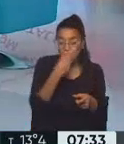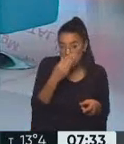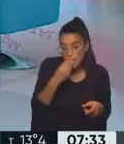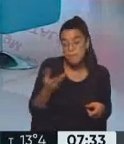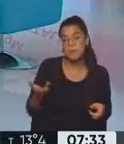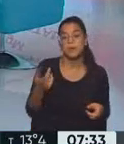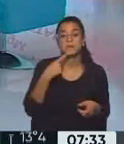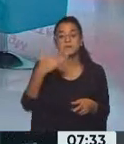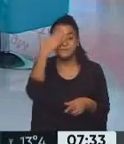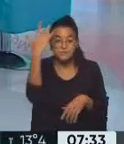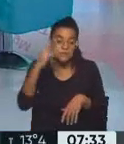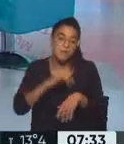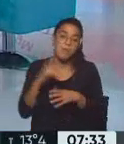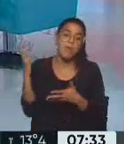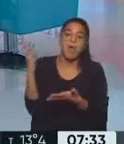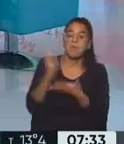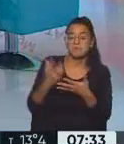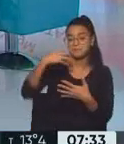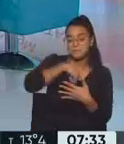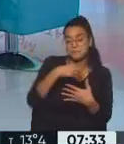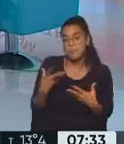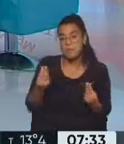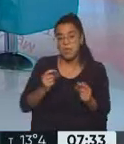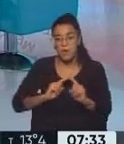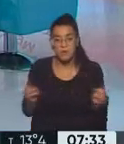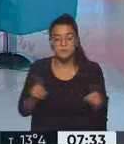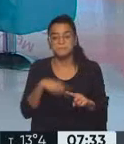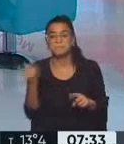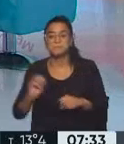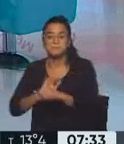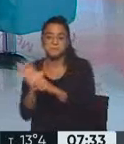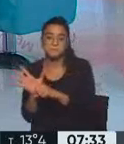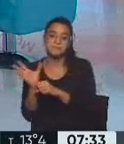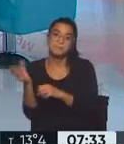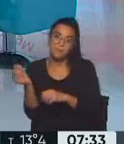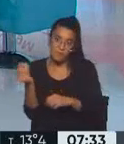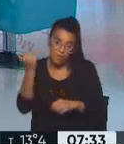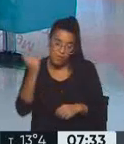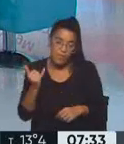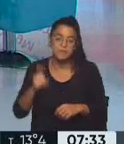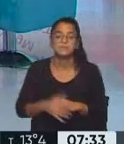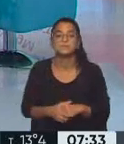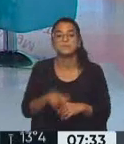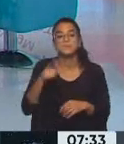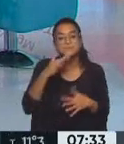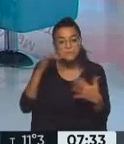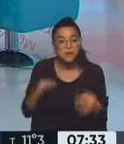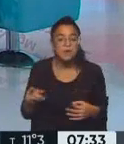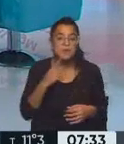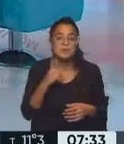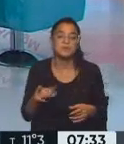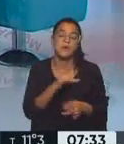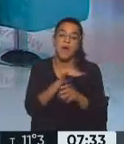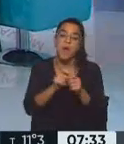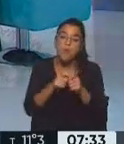tenemos mucho más aceptada y que tenemos menos miedo que alcover la realidad marca que hay un aumento